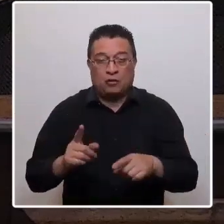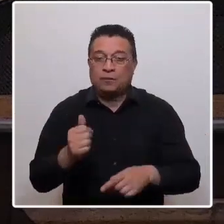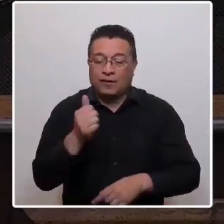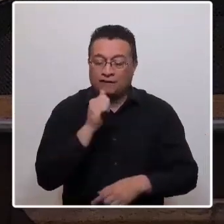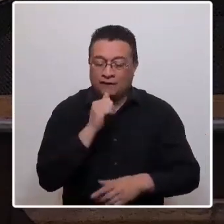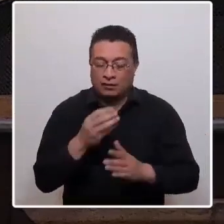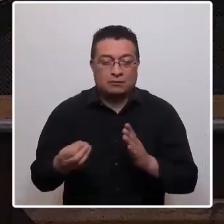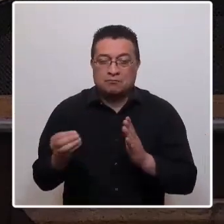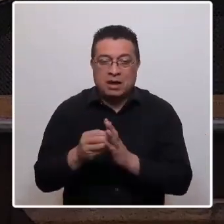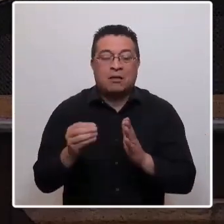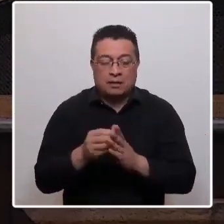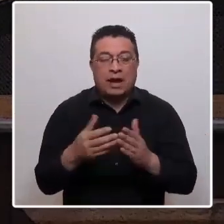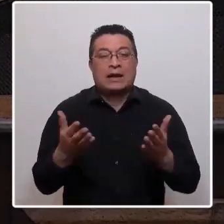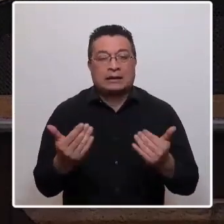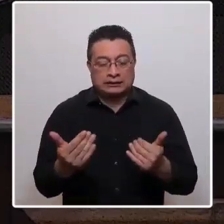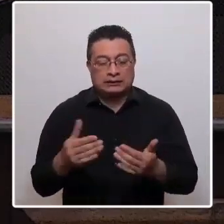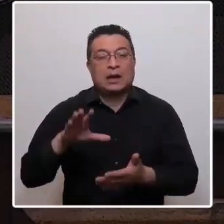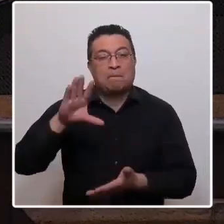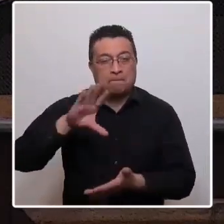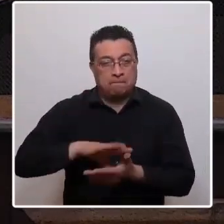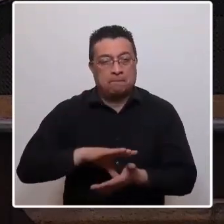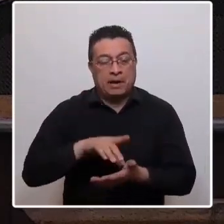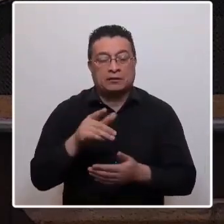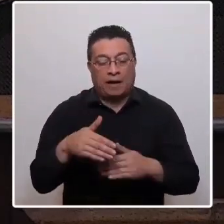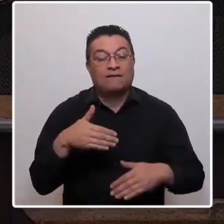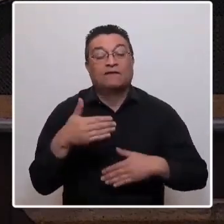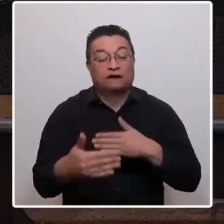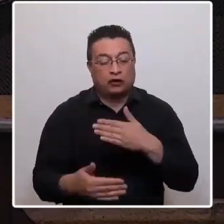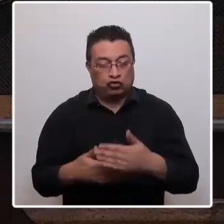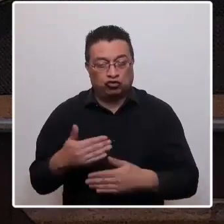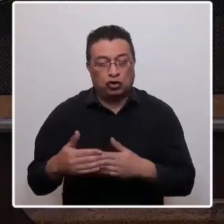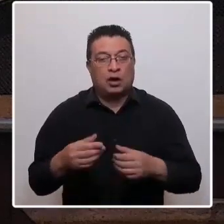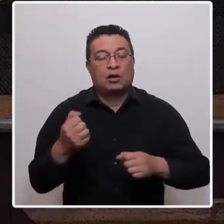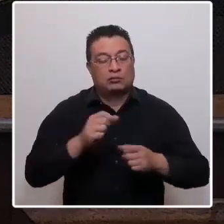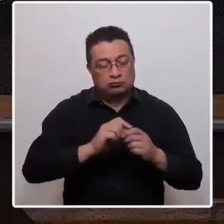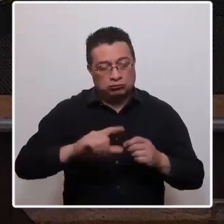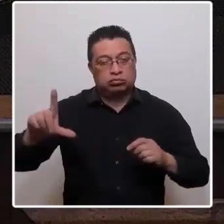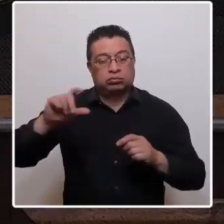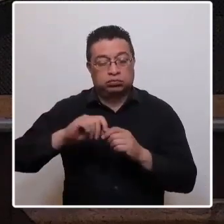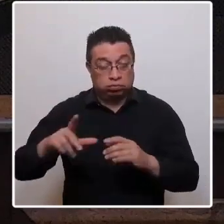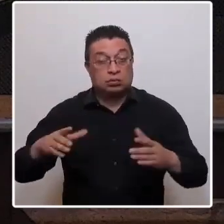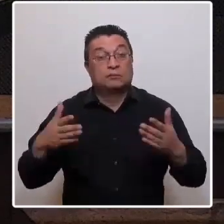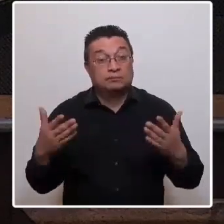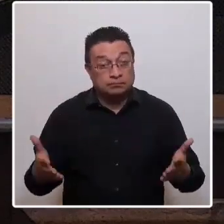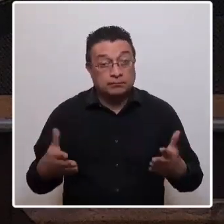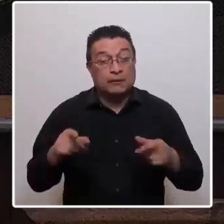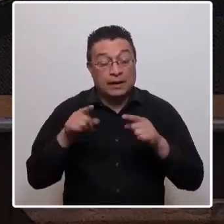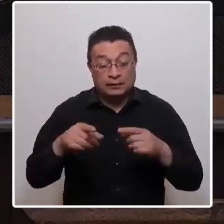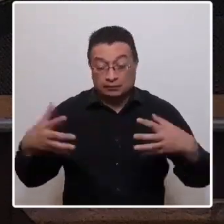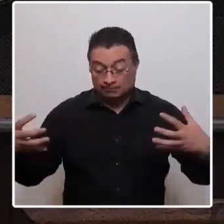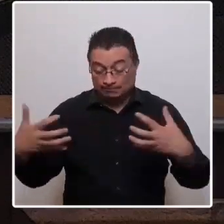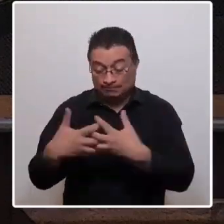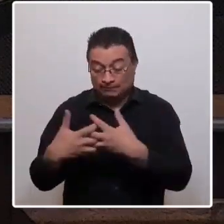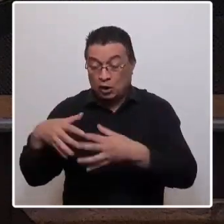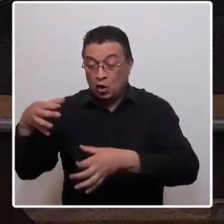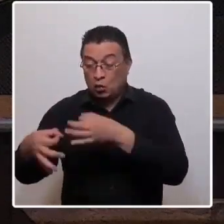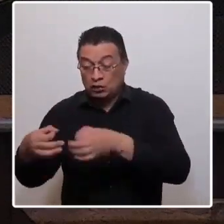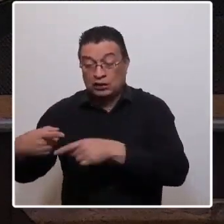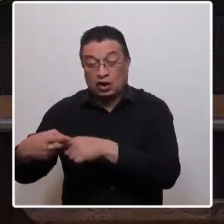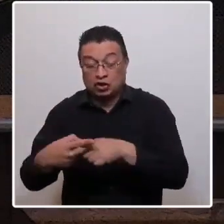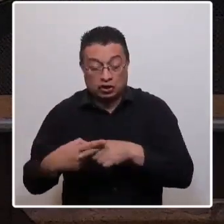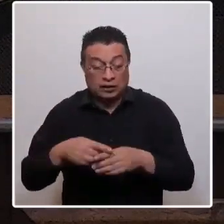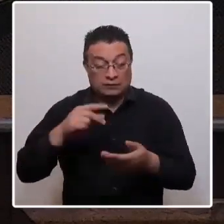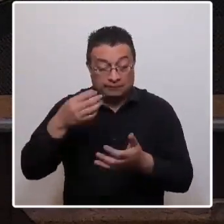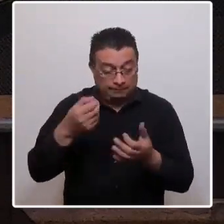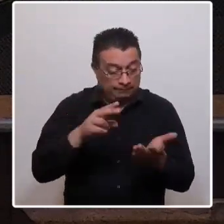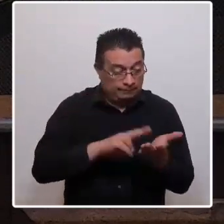es magia. Requiere de un país que funcione, un país que emprenda. Pues bien, esta mezcla de justicia social, de realidad presupuestaria,